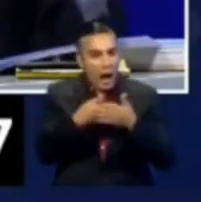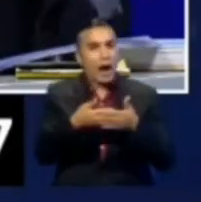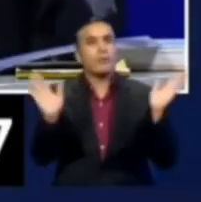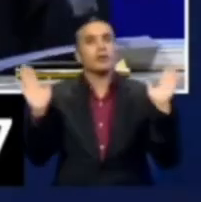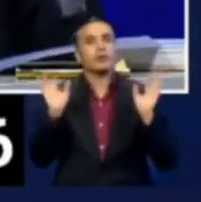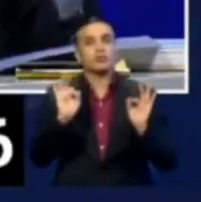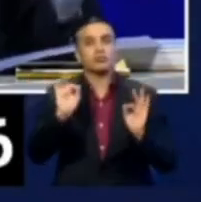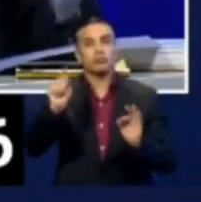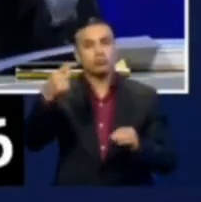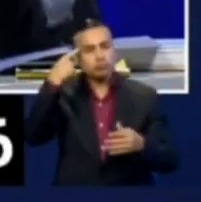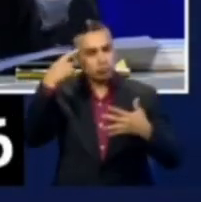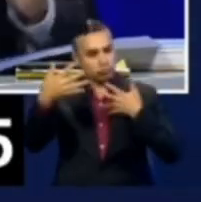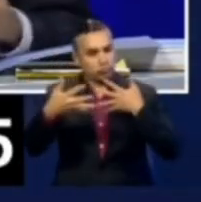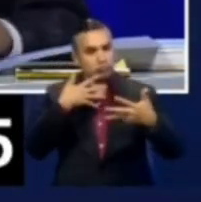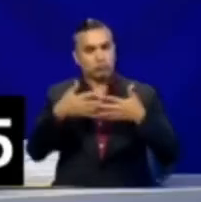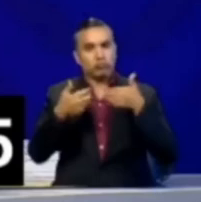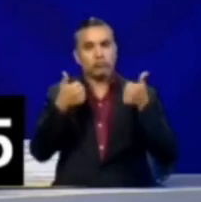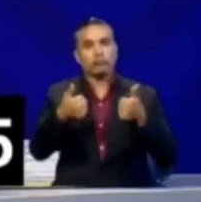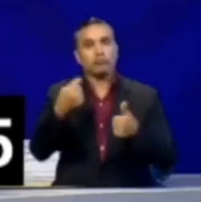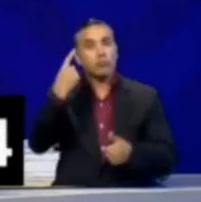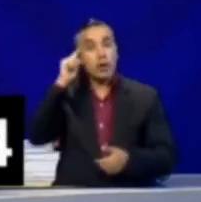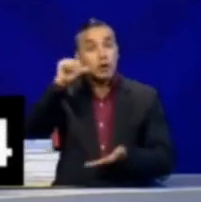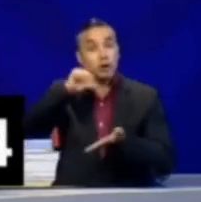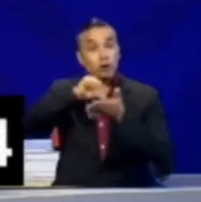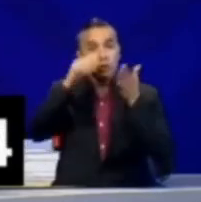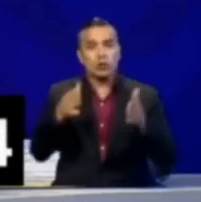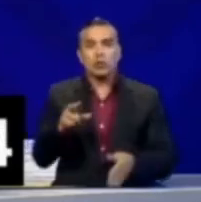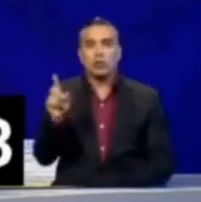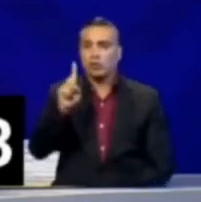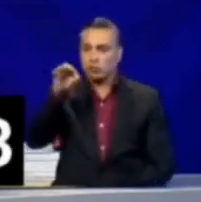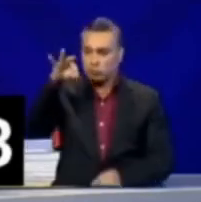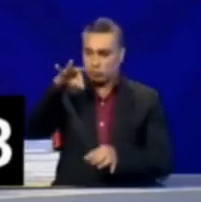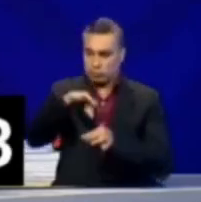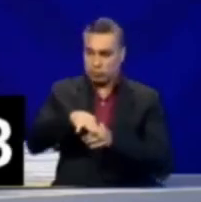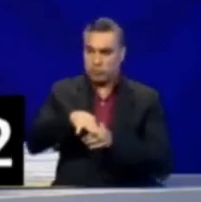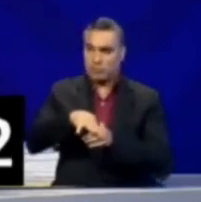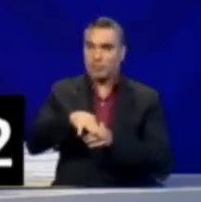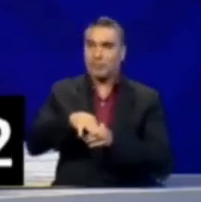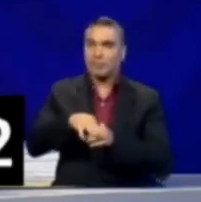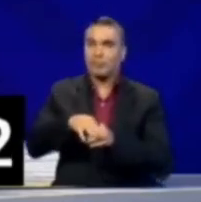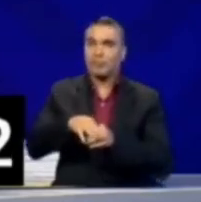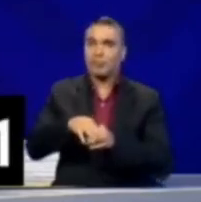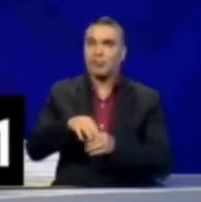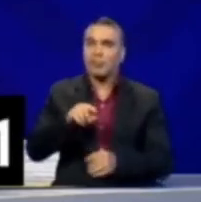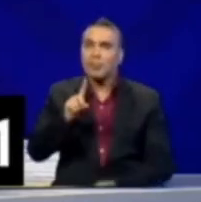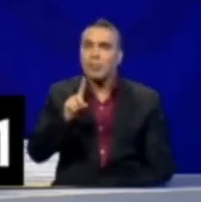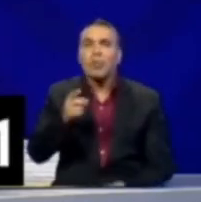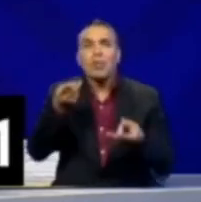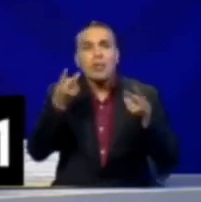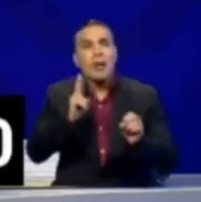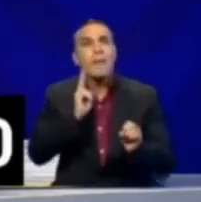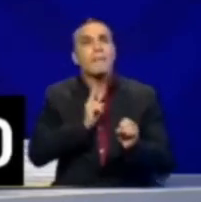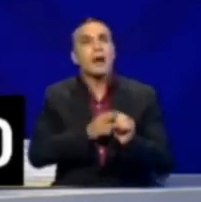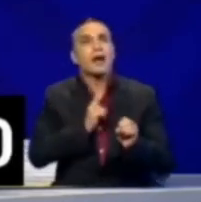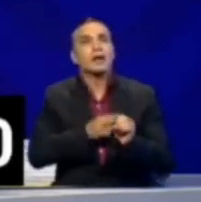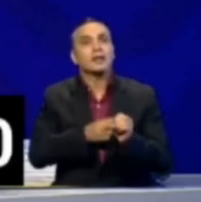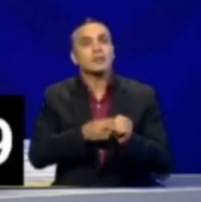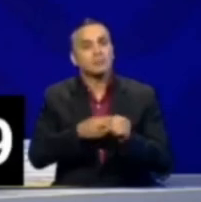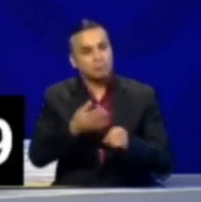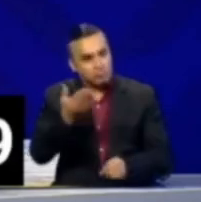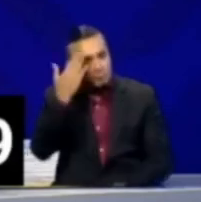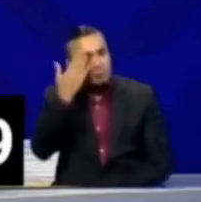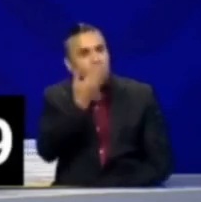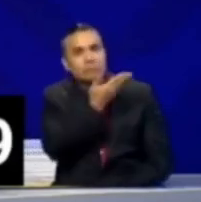un gobierno transparente, para que los ciudadanos no solo voten el día de las elecciones, sino que también participen y